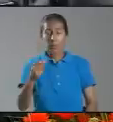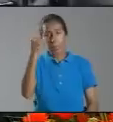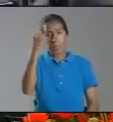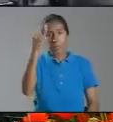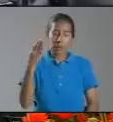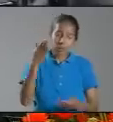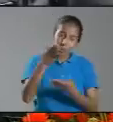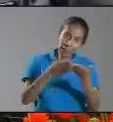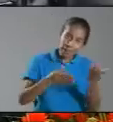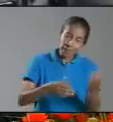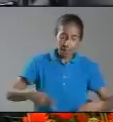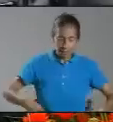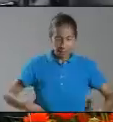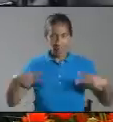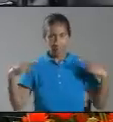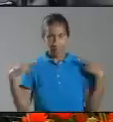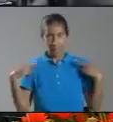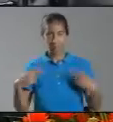la vida.